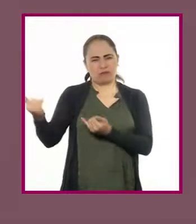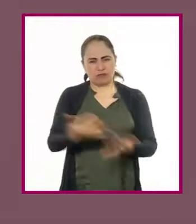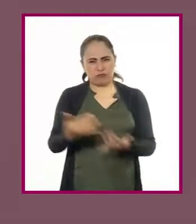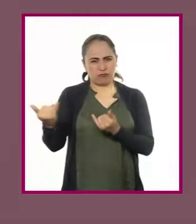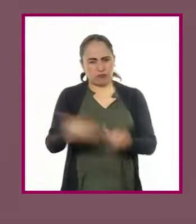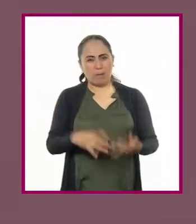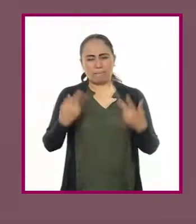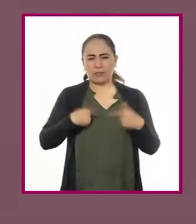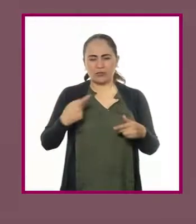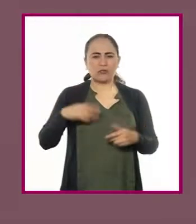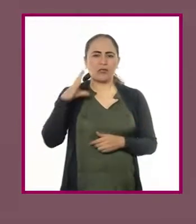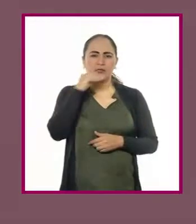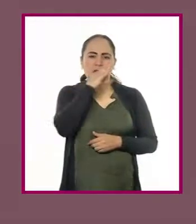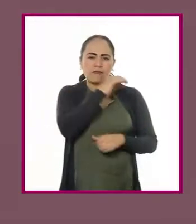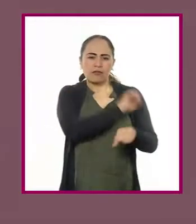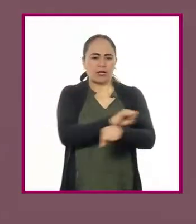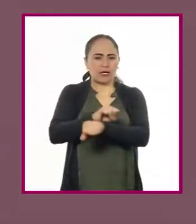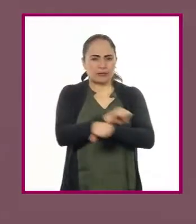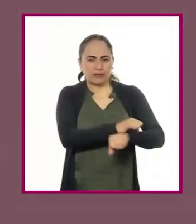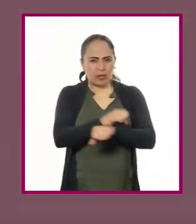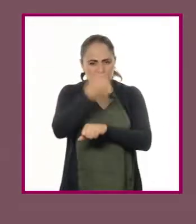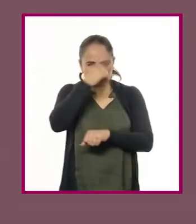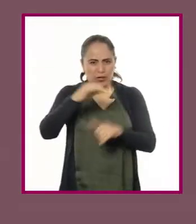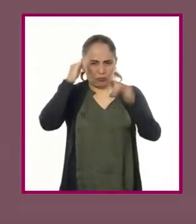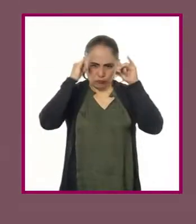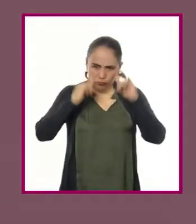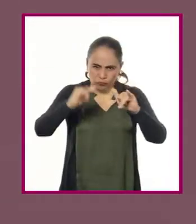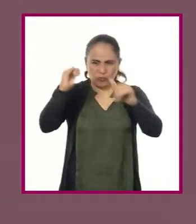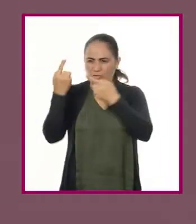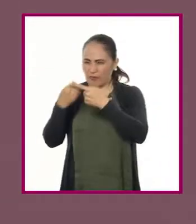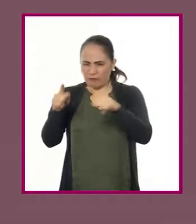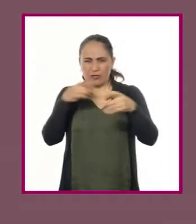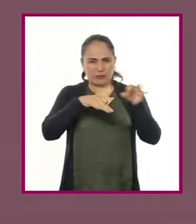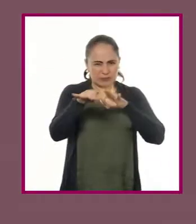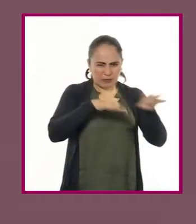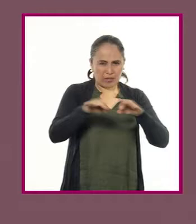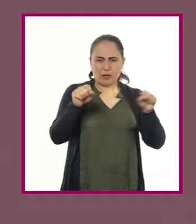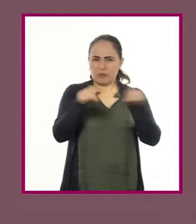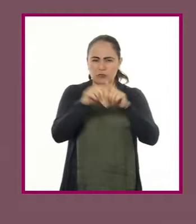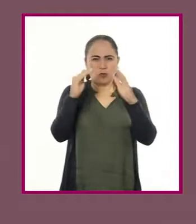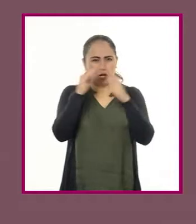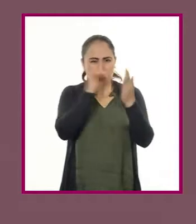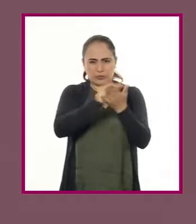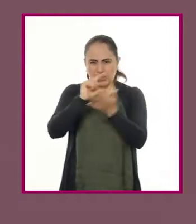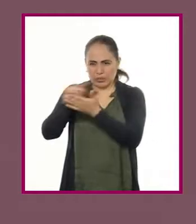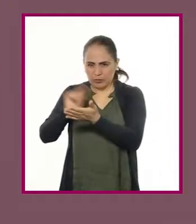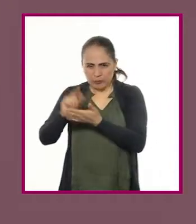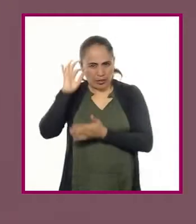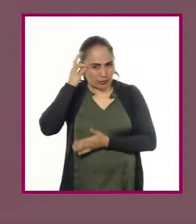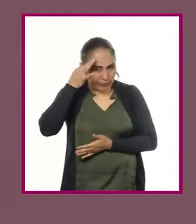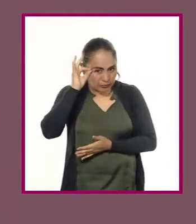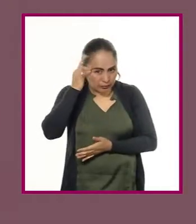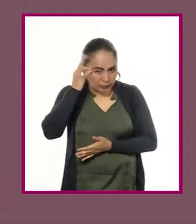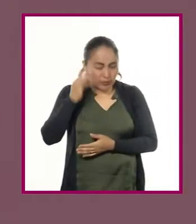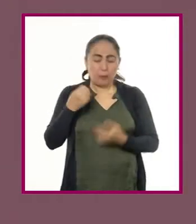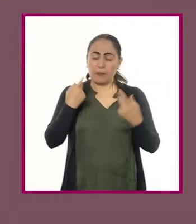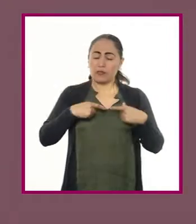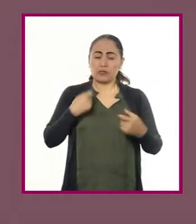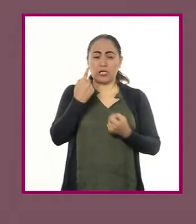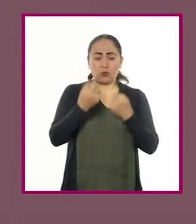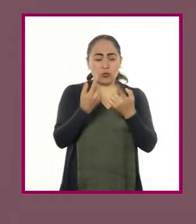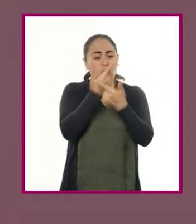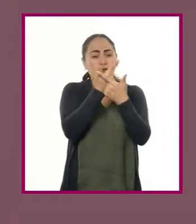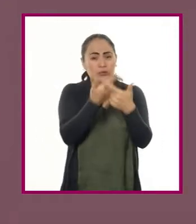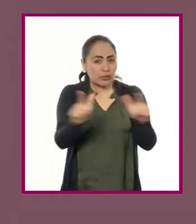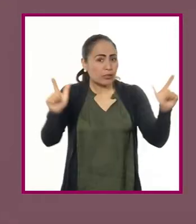haciendas agrícolas y ganaderas, así como en el servicio doméstico. Los que lograron su libertad trabajaron